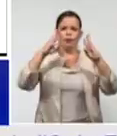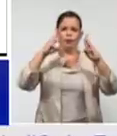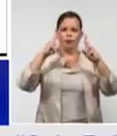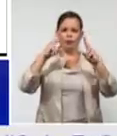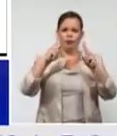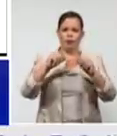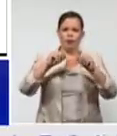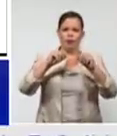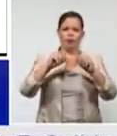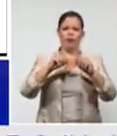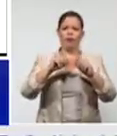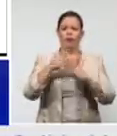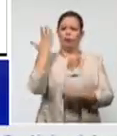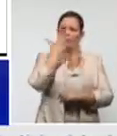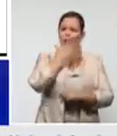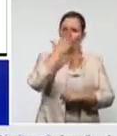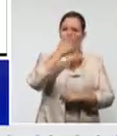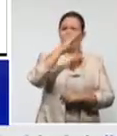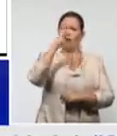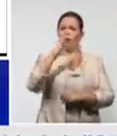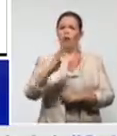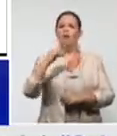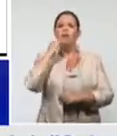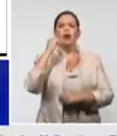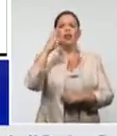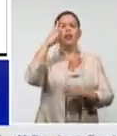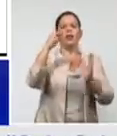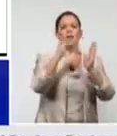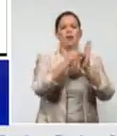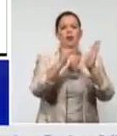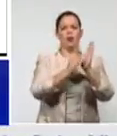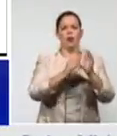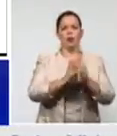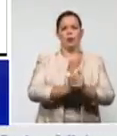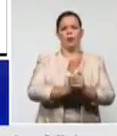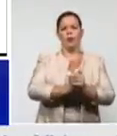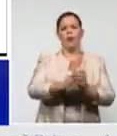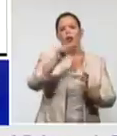Brasil con más de 3 millones, la India con más de